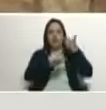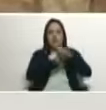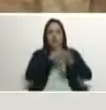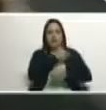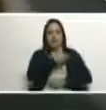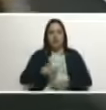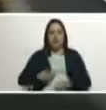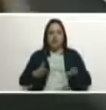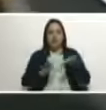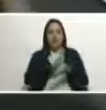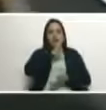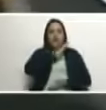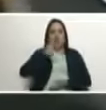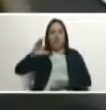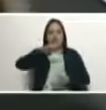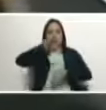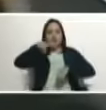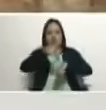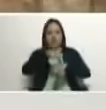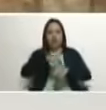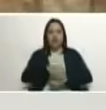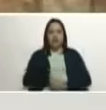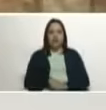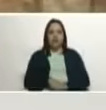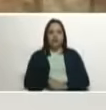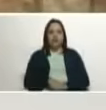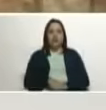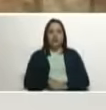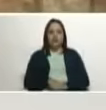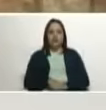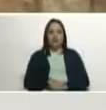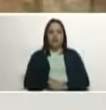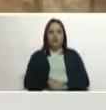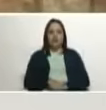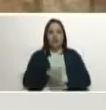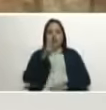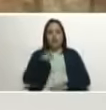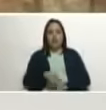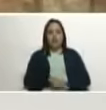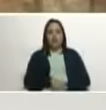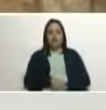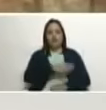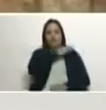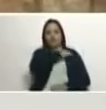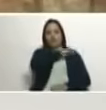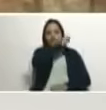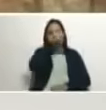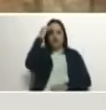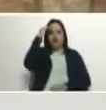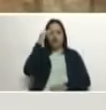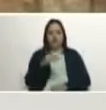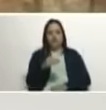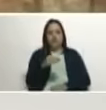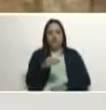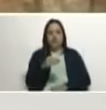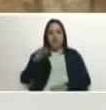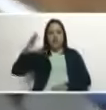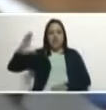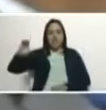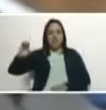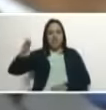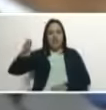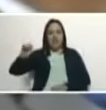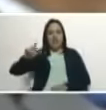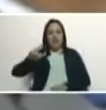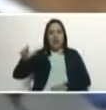vicepresidente para la soberanía nacional, el almirante en jefe Remigio Ceballos